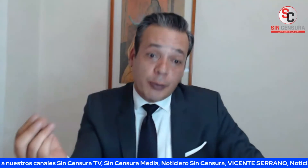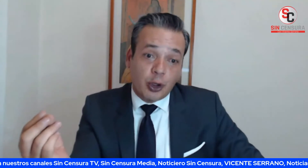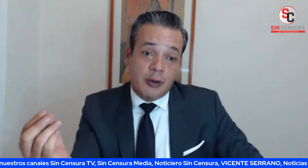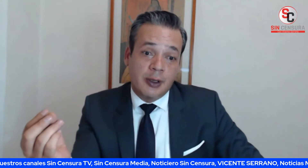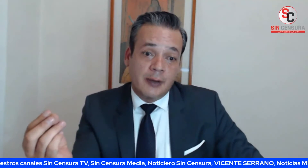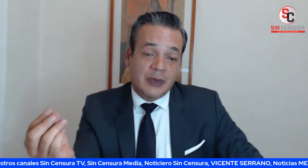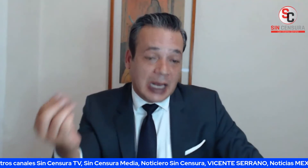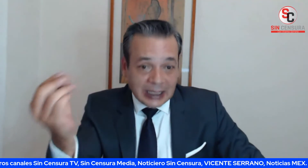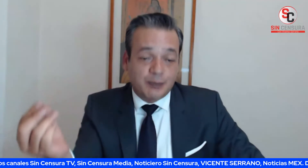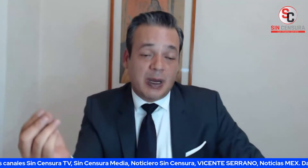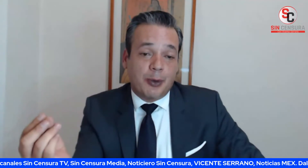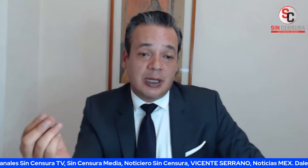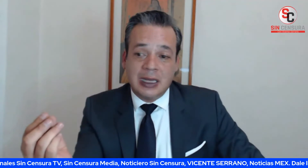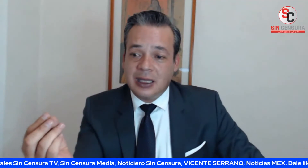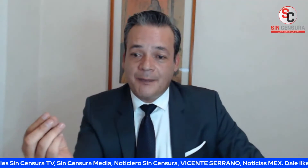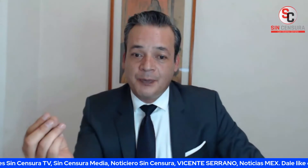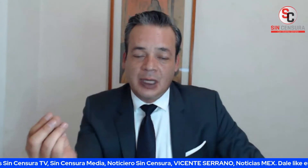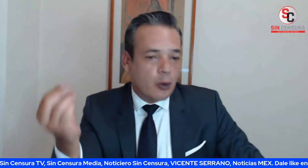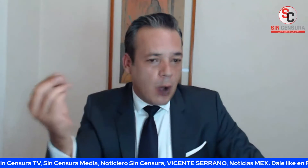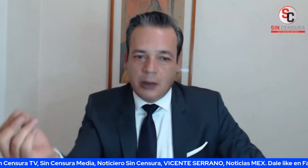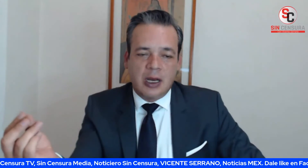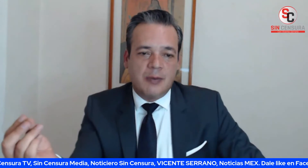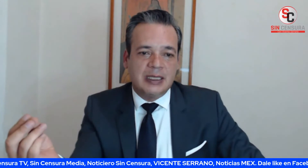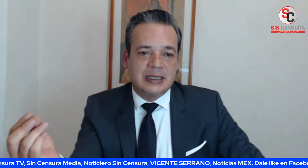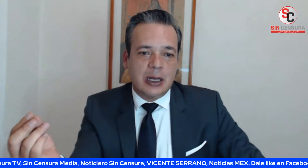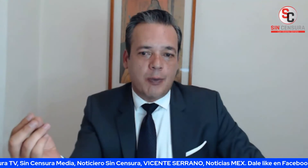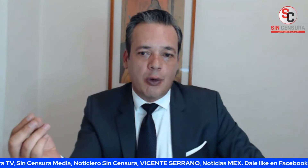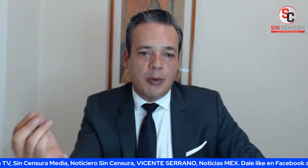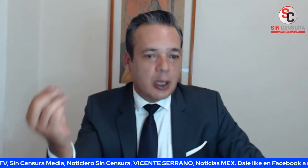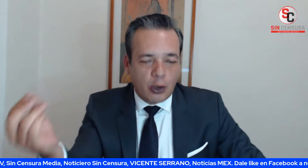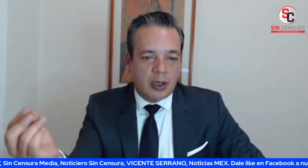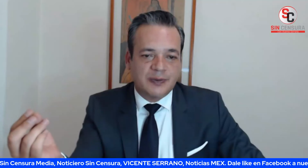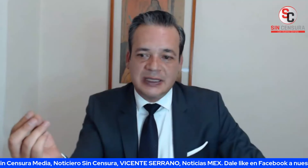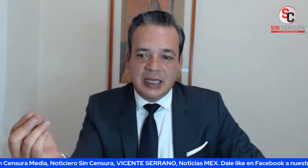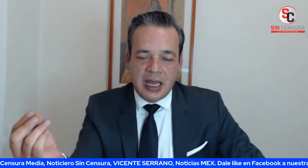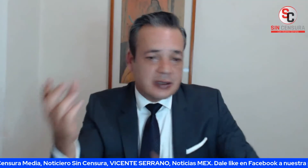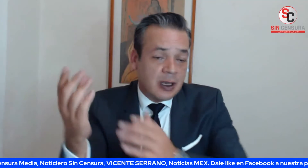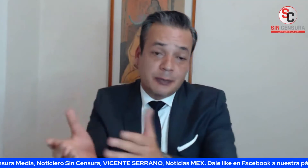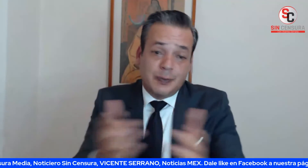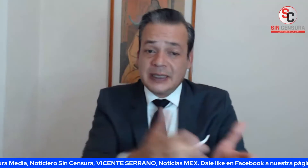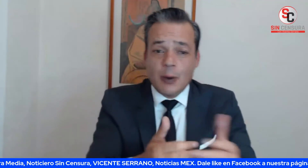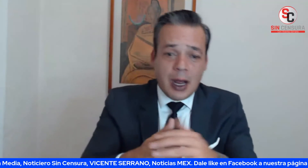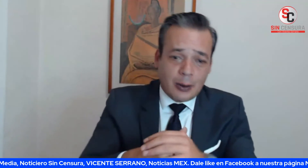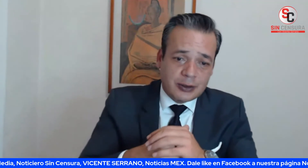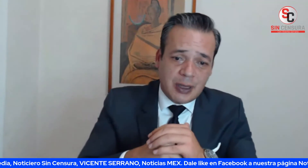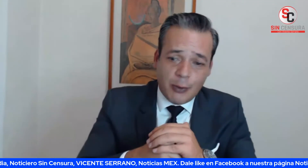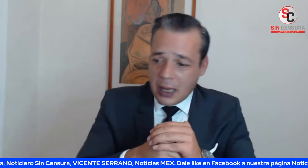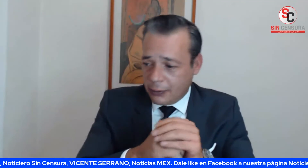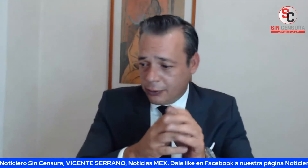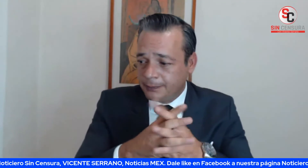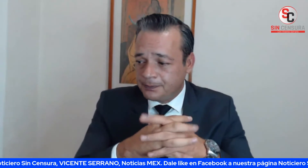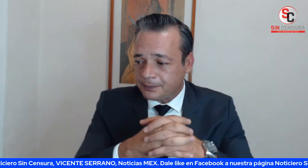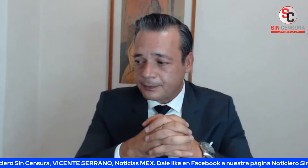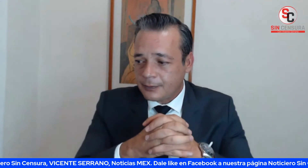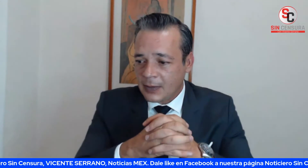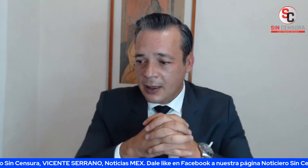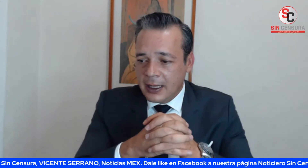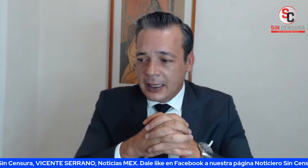que es corrupto, el que es prepotente, igual con el Ministerio Público, con las fiscalías, pues pasa igual con los abogados,